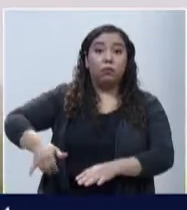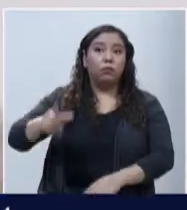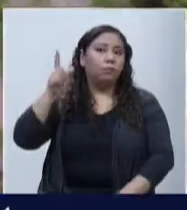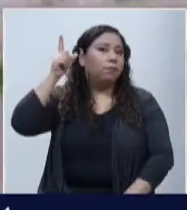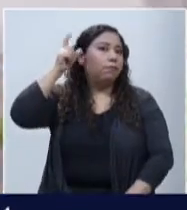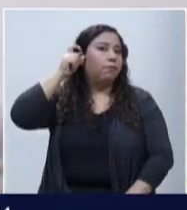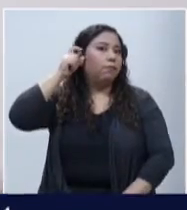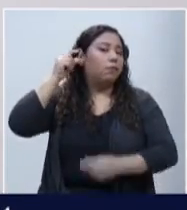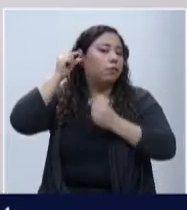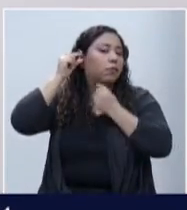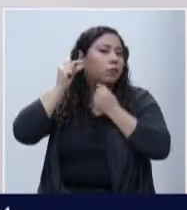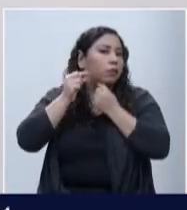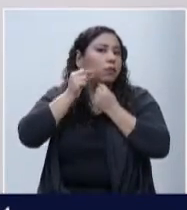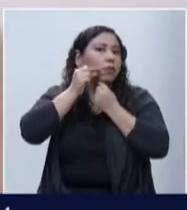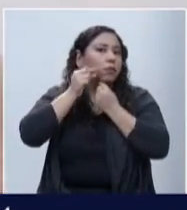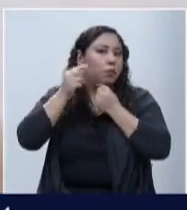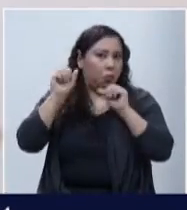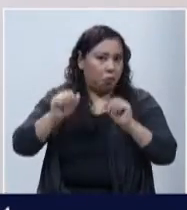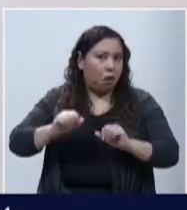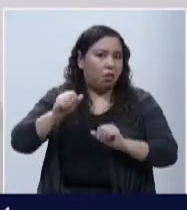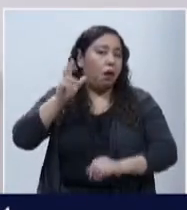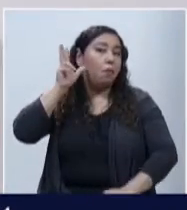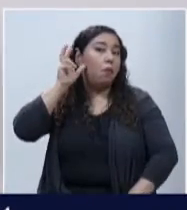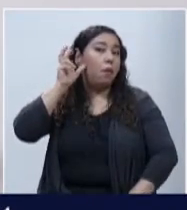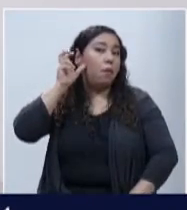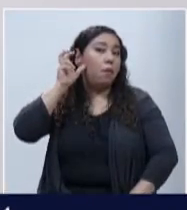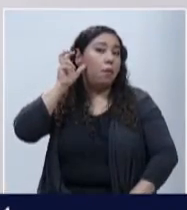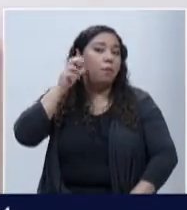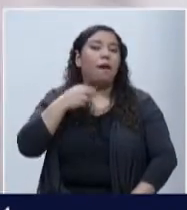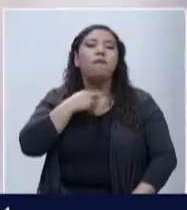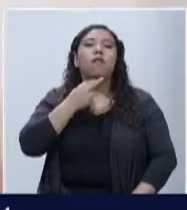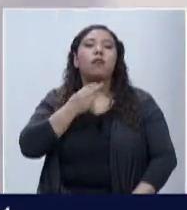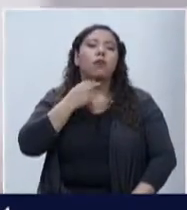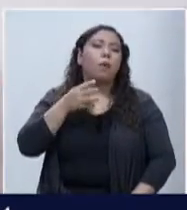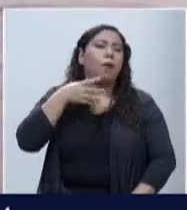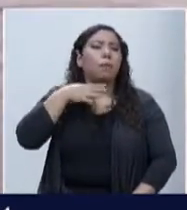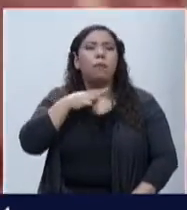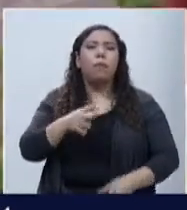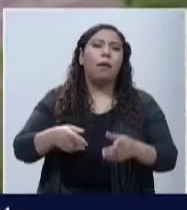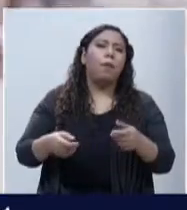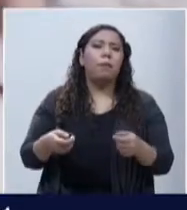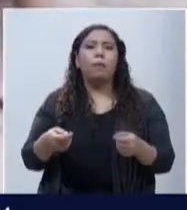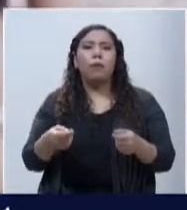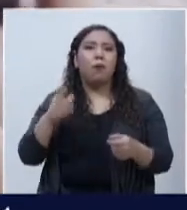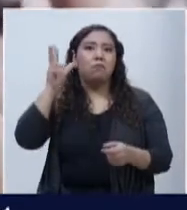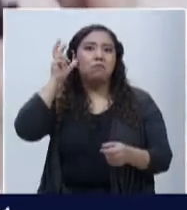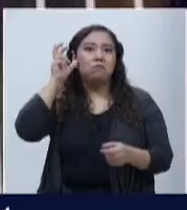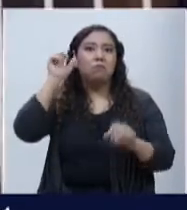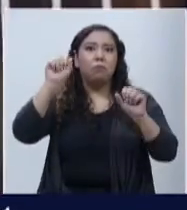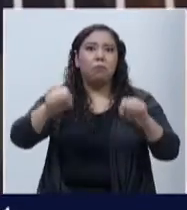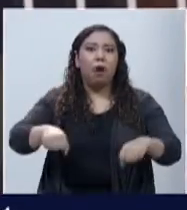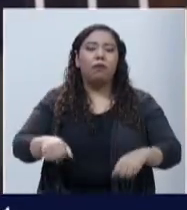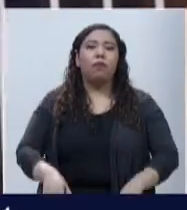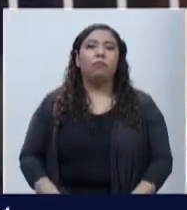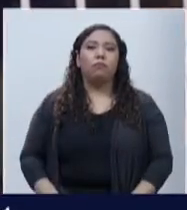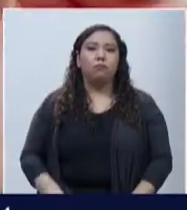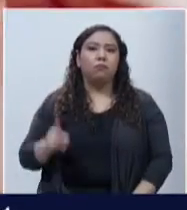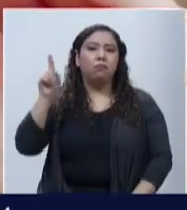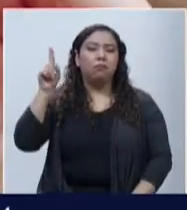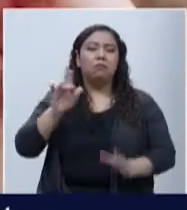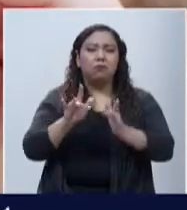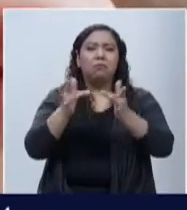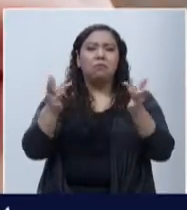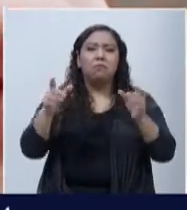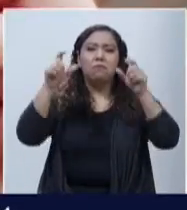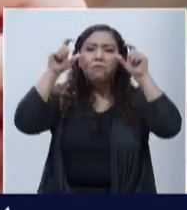micrófono que incluso sirve para realizar comandos de voz para gestionar el asistente de google o sirve con un peso de 30 gramos y